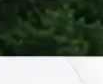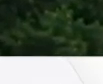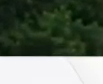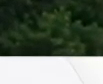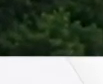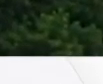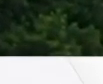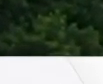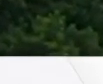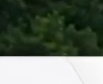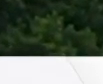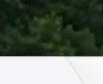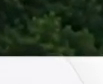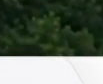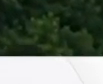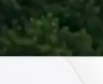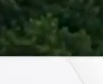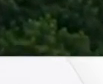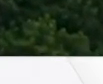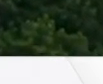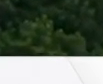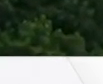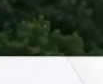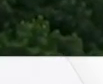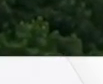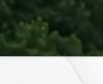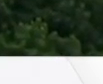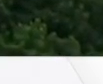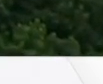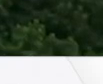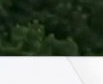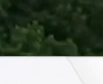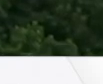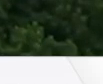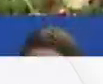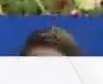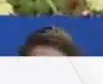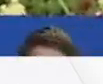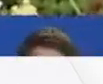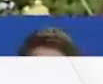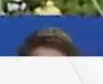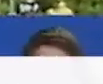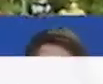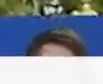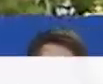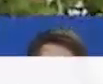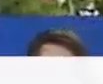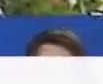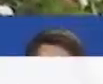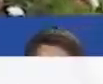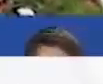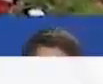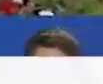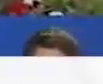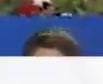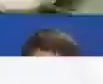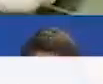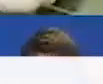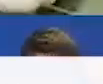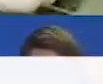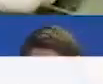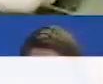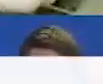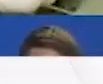miseria humana, sin mezquindad, sin odio, gracias a Cristo Jesús, sin odio que destruye,